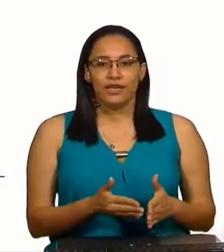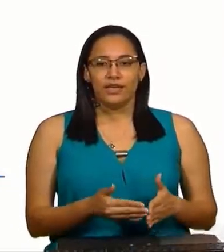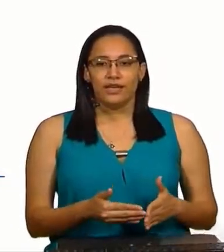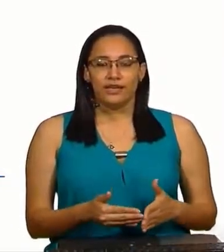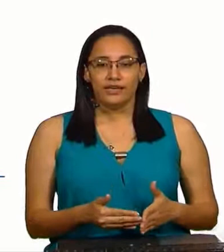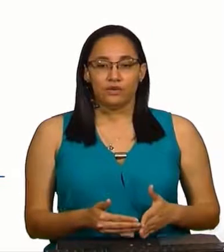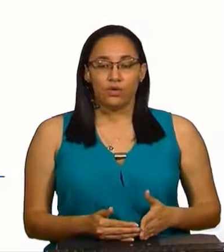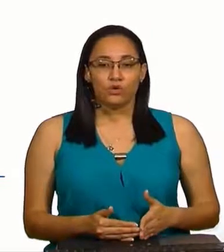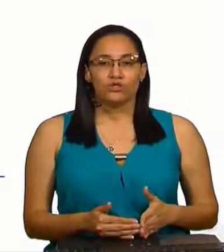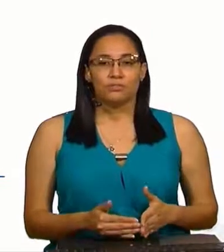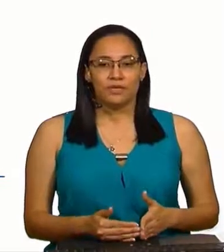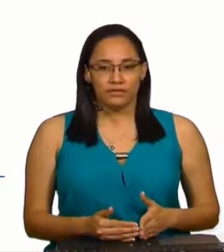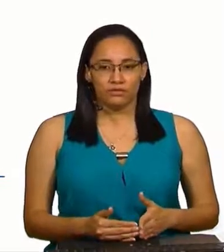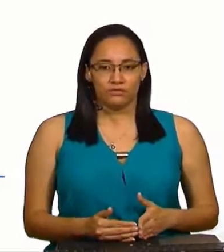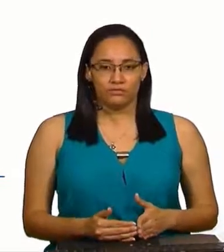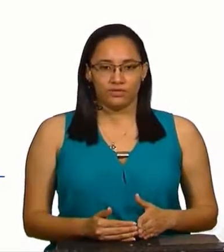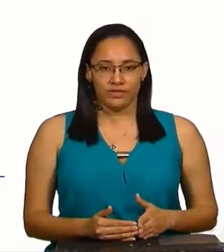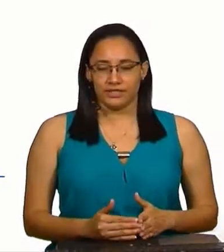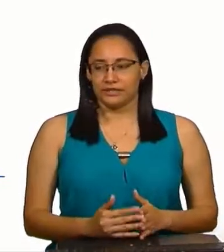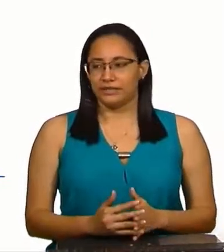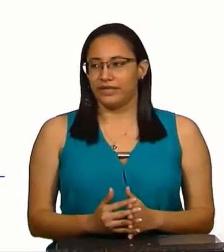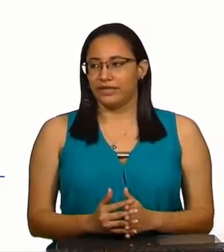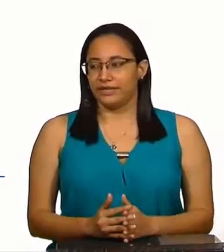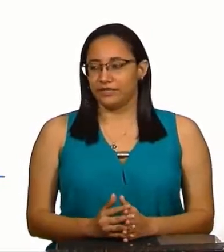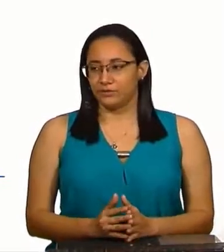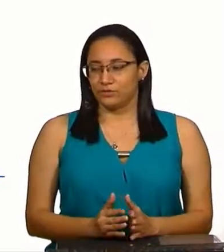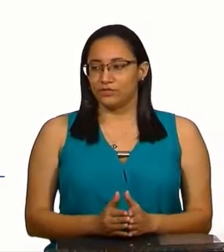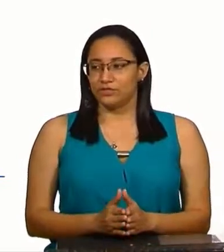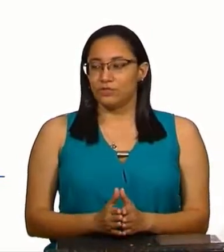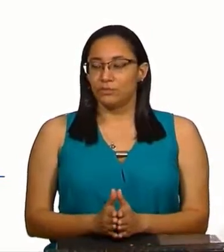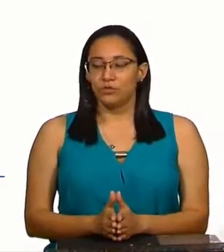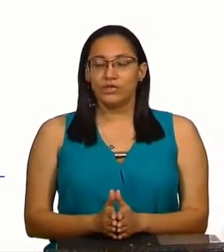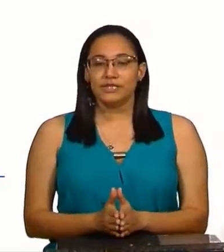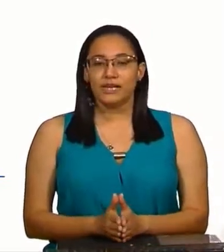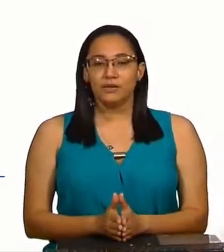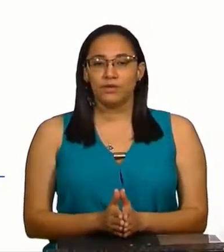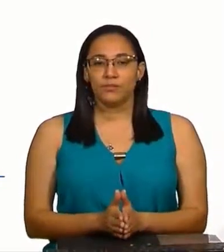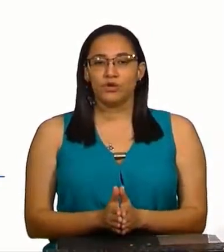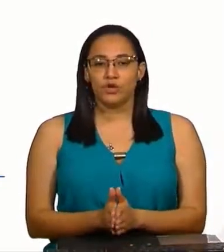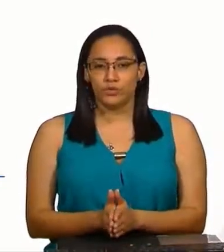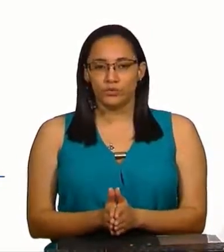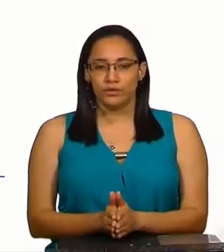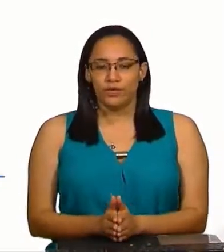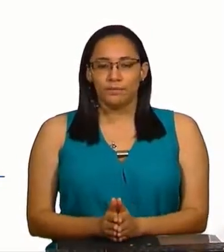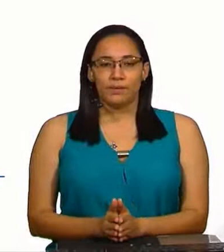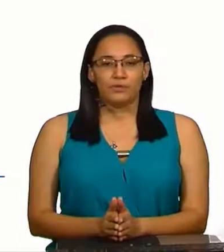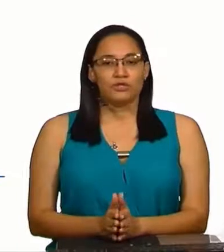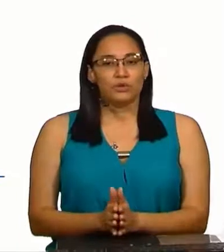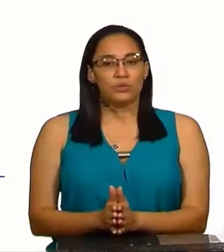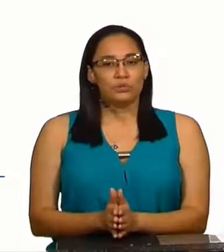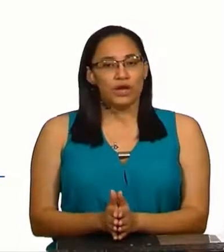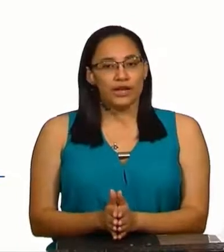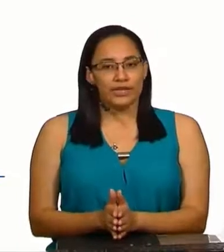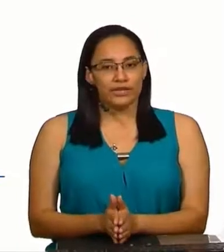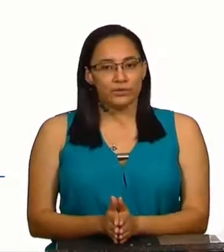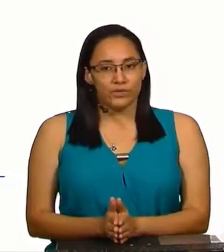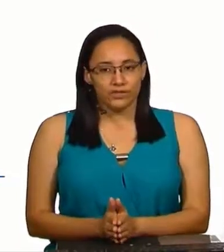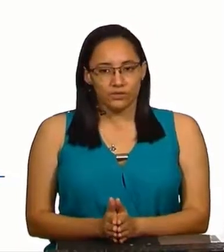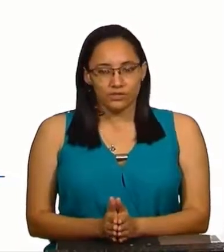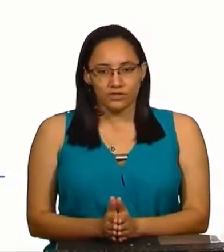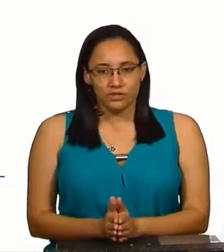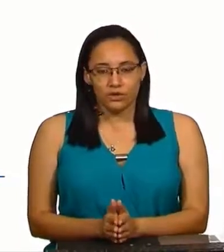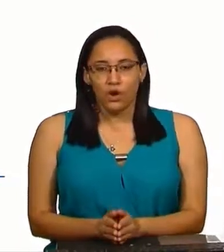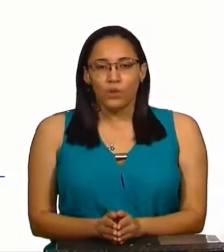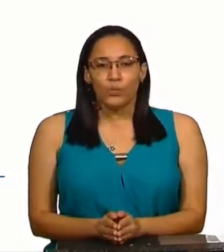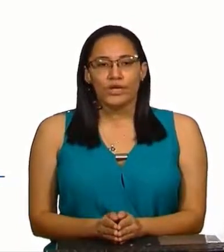de el conocimiento de eso. Entonces vamos a utilizar el verbo know. Vamos todos juntos a leer